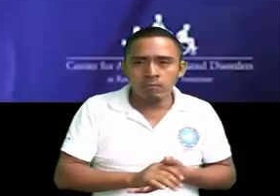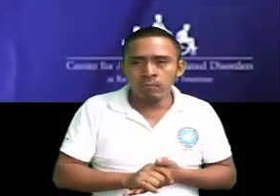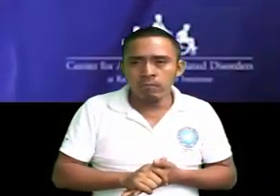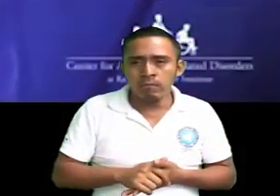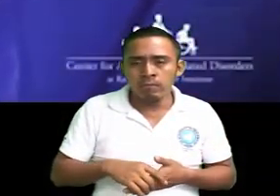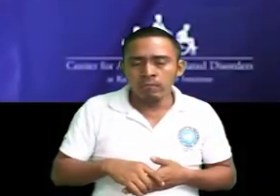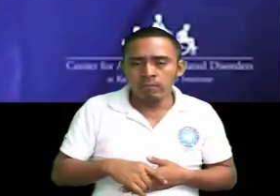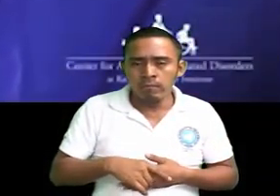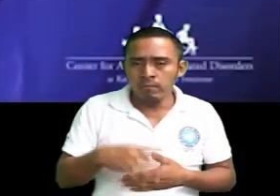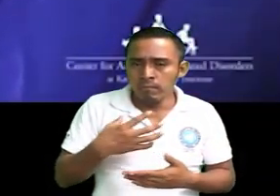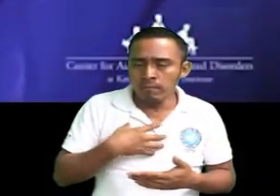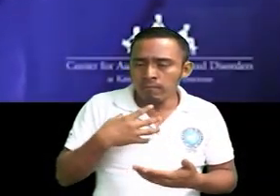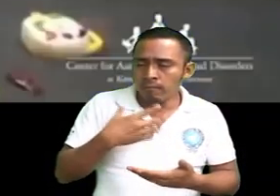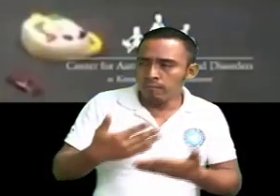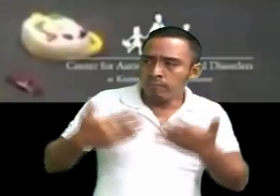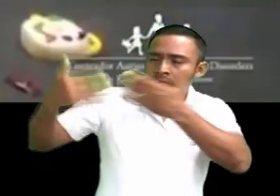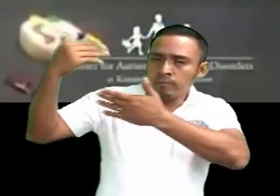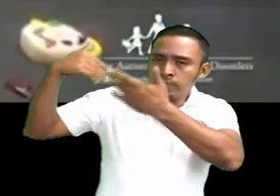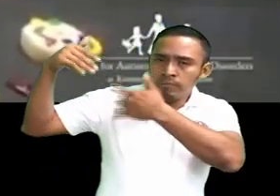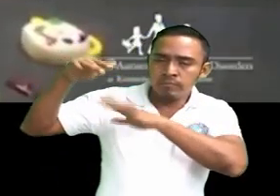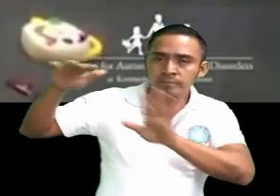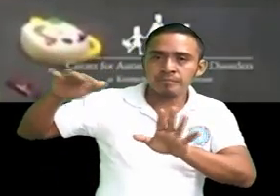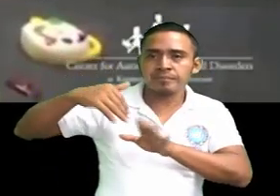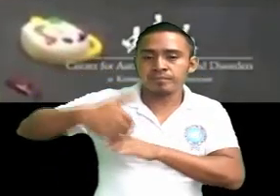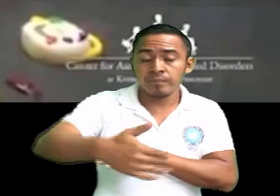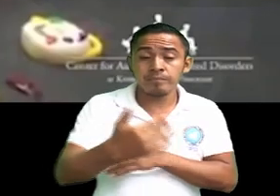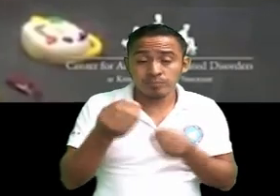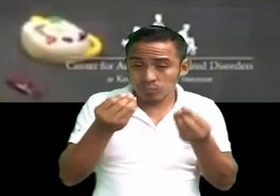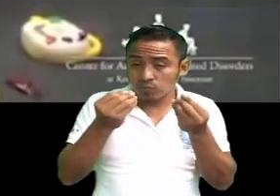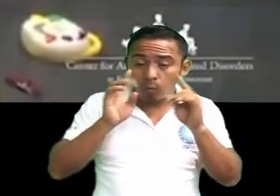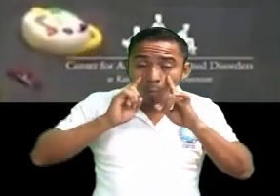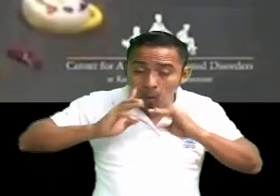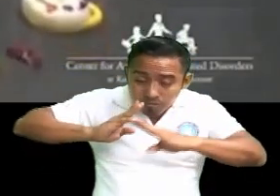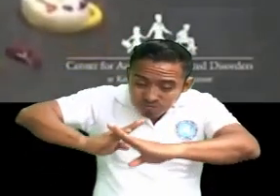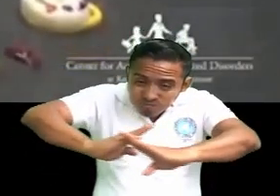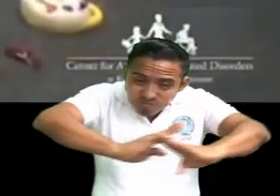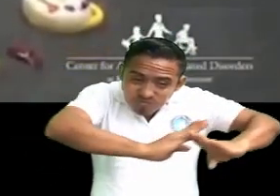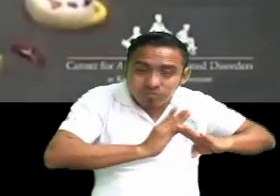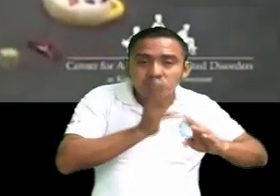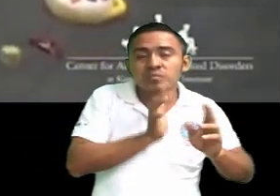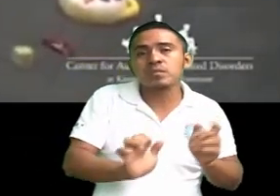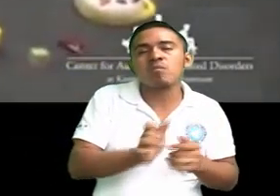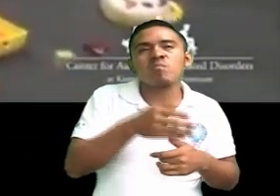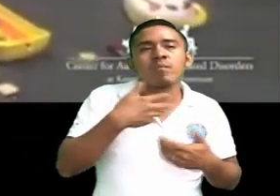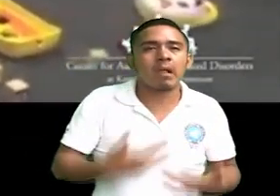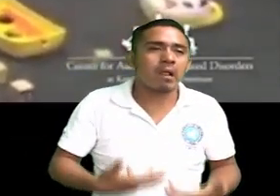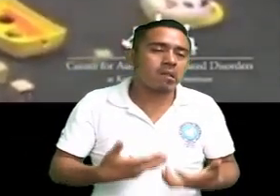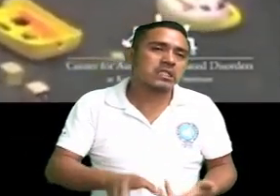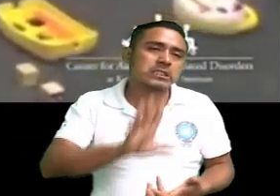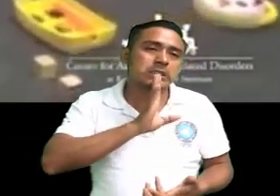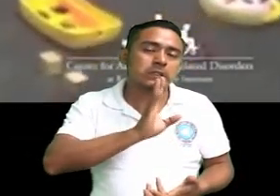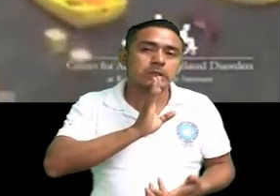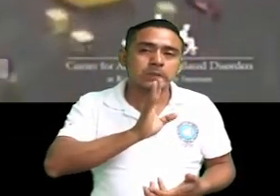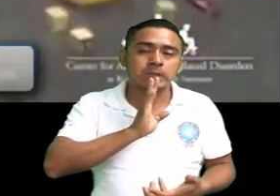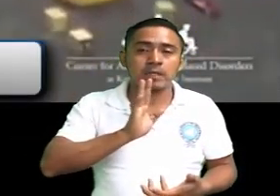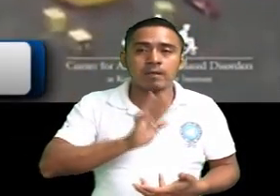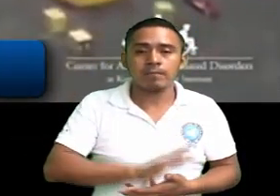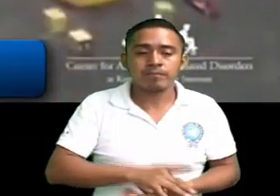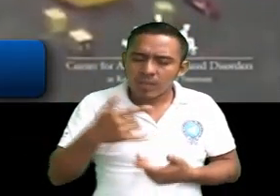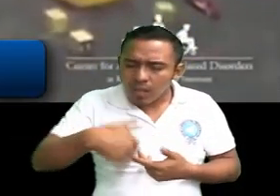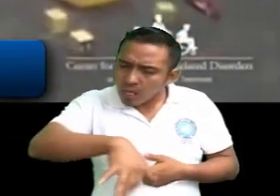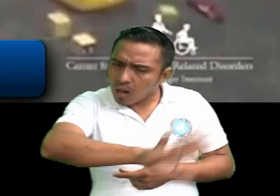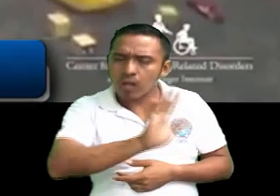también el atraso del habla en los niños y en la niña? Cuando es hereditario, por ejemplo, se le decía hacer pruebas. Si